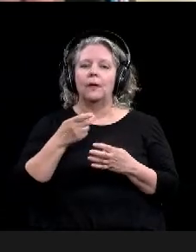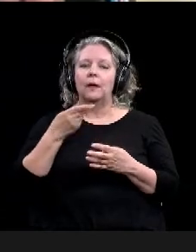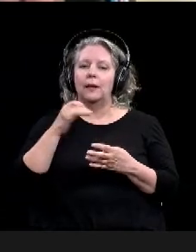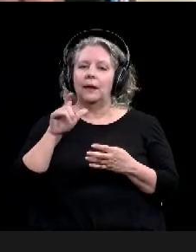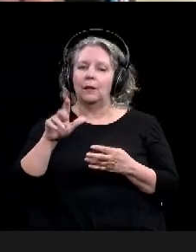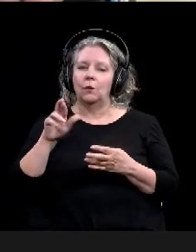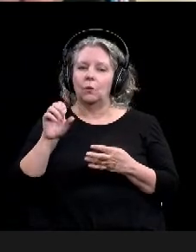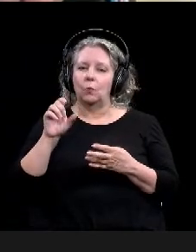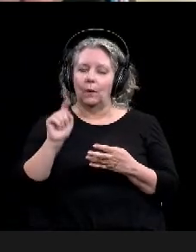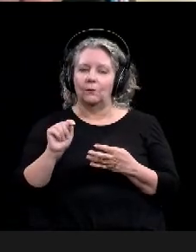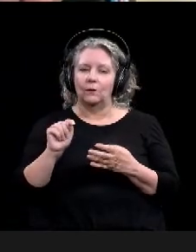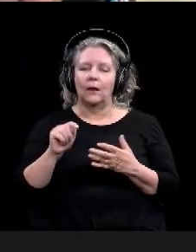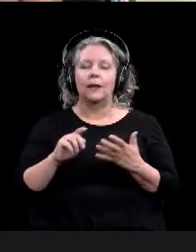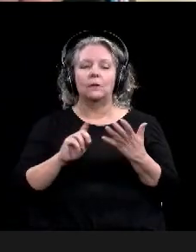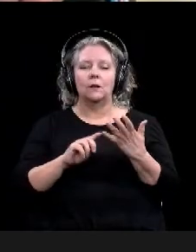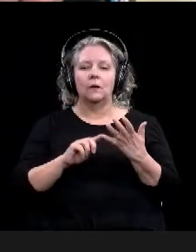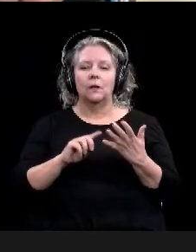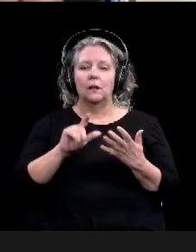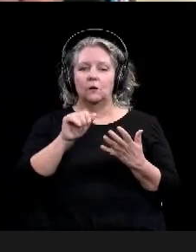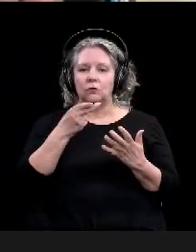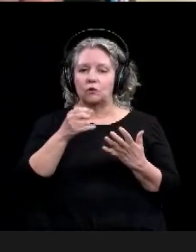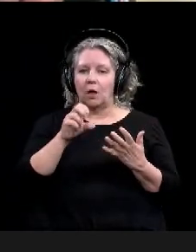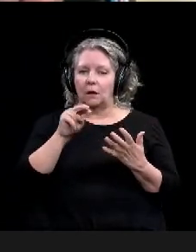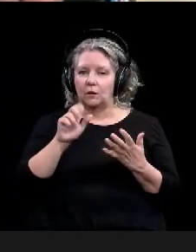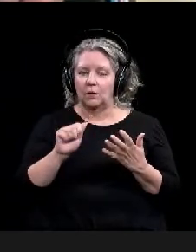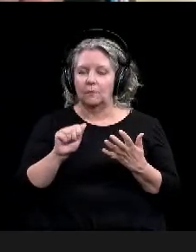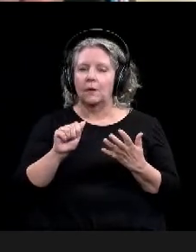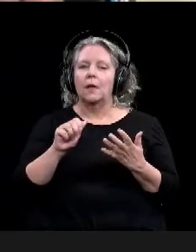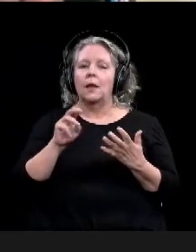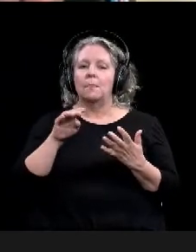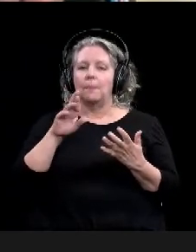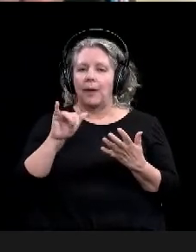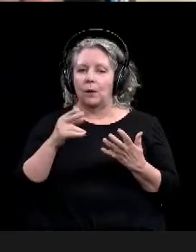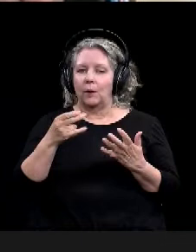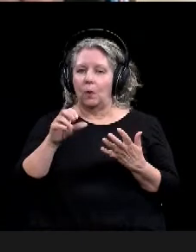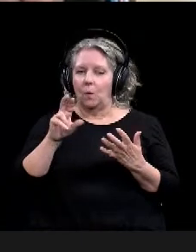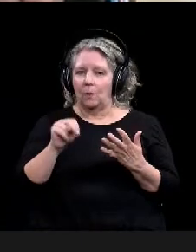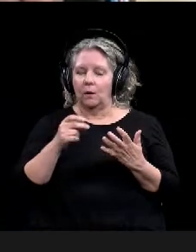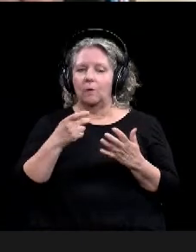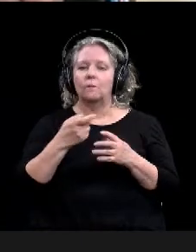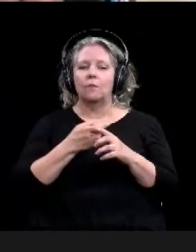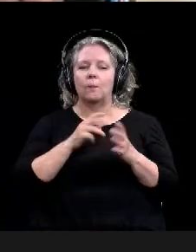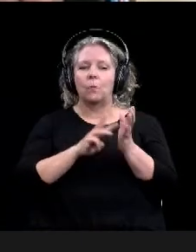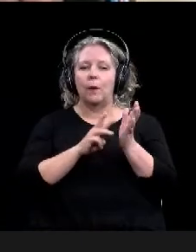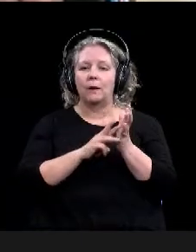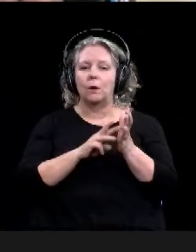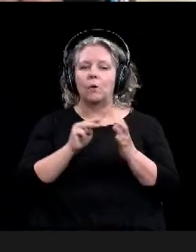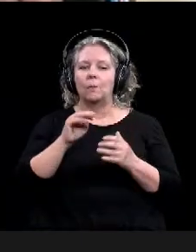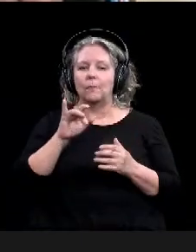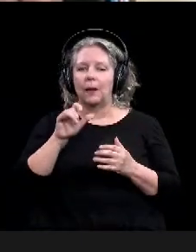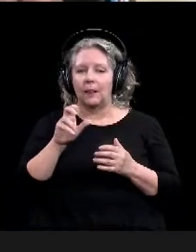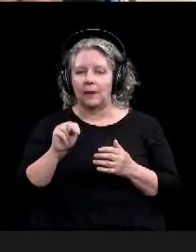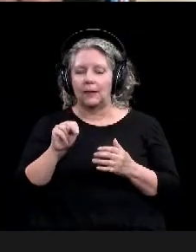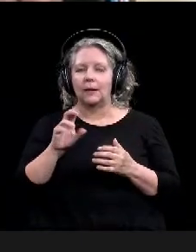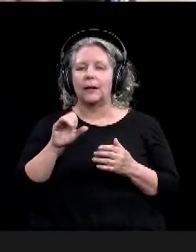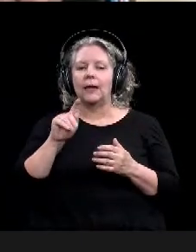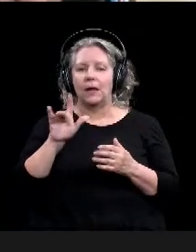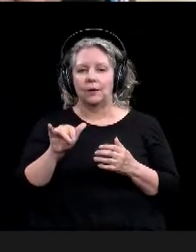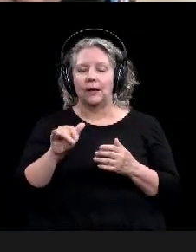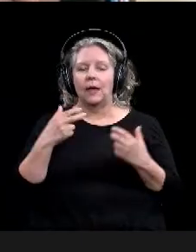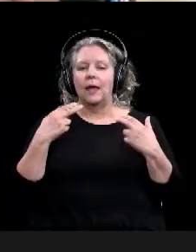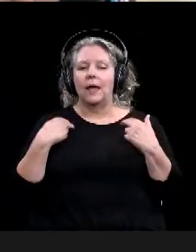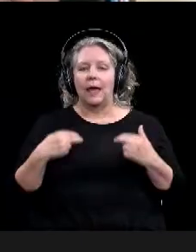la directora del condado de la salud pública ha sido aún más de un mes de que